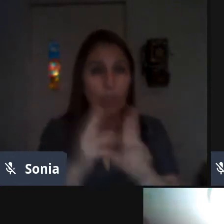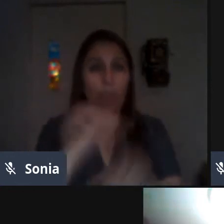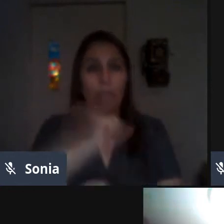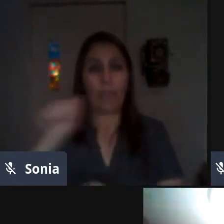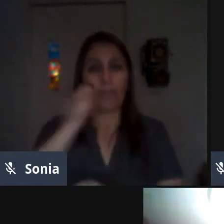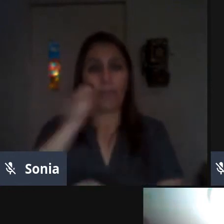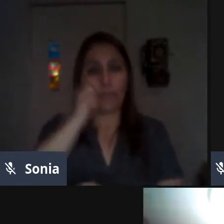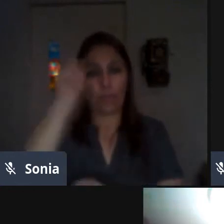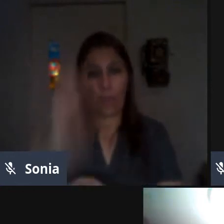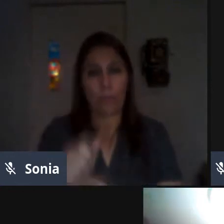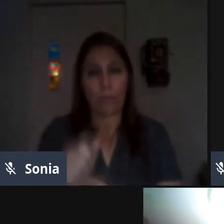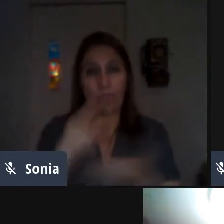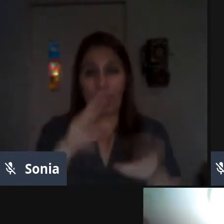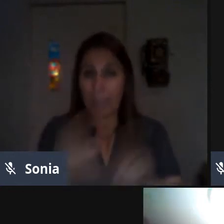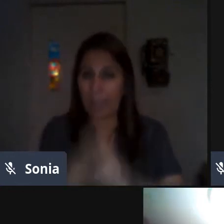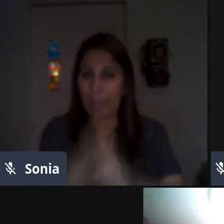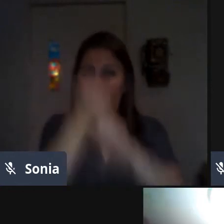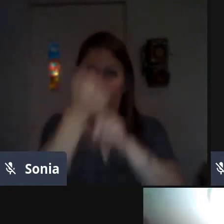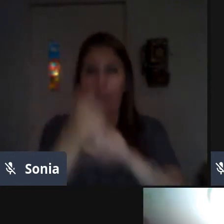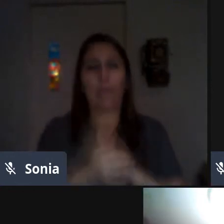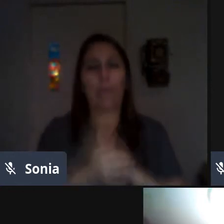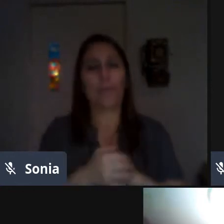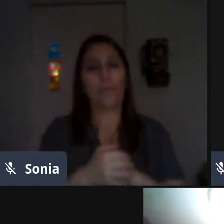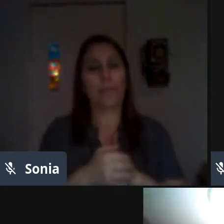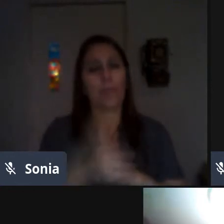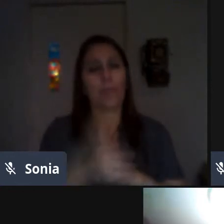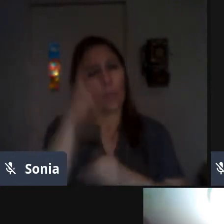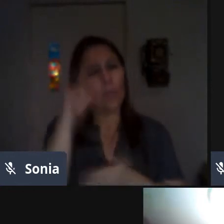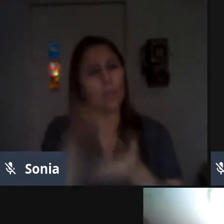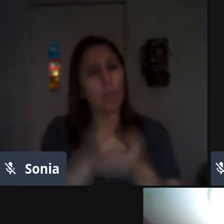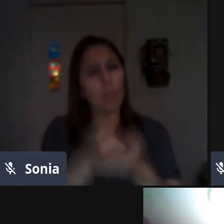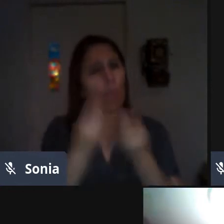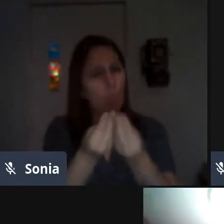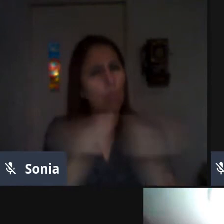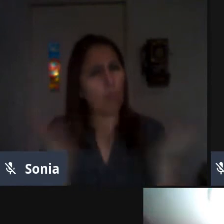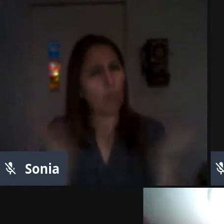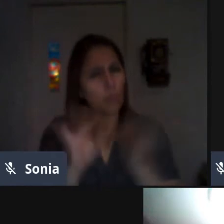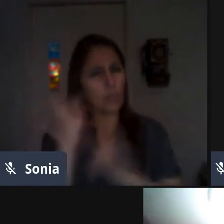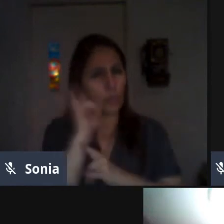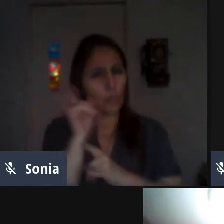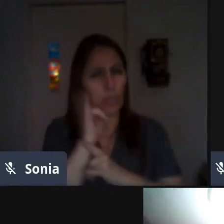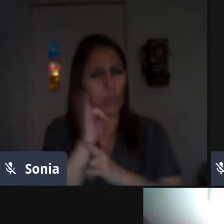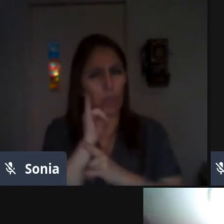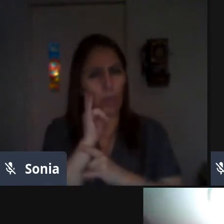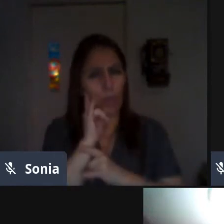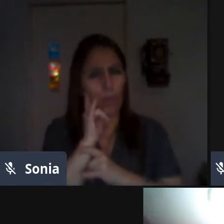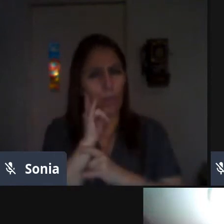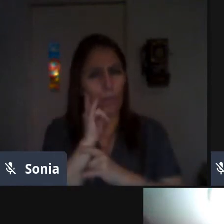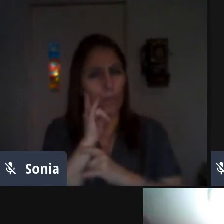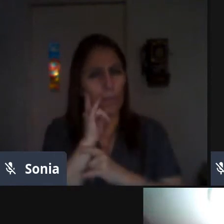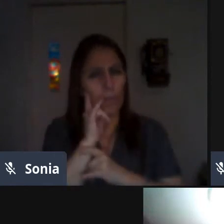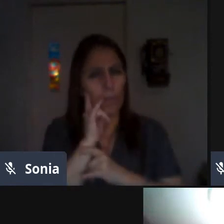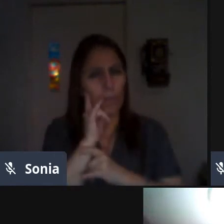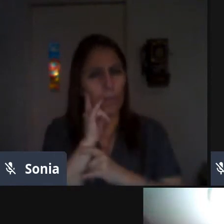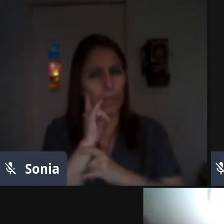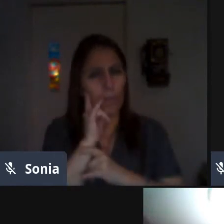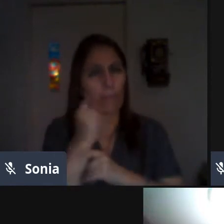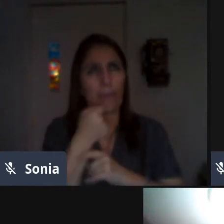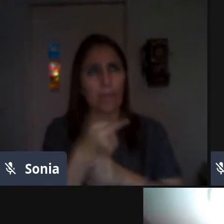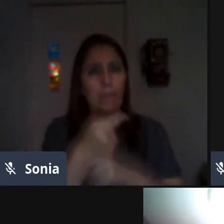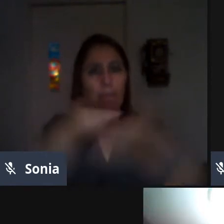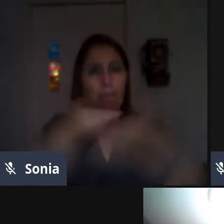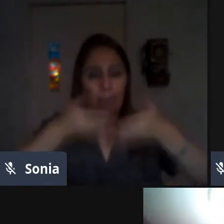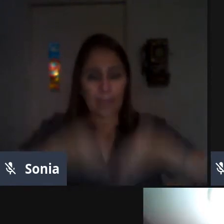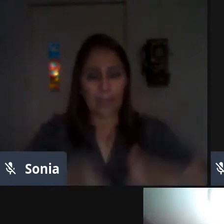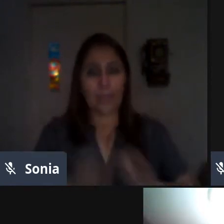intento creo que los han escuchado que es con el documental nacidos el 31 de diciembre de la